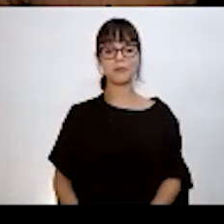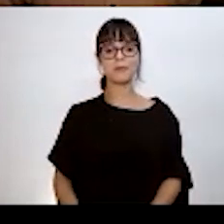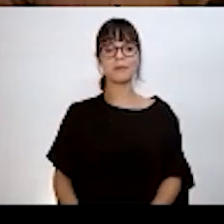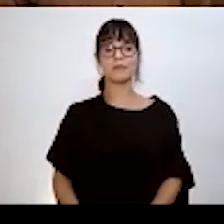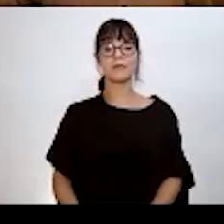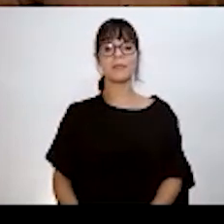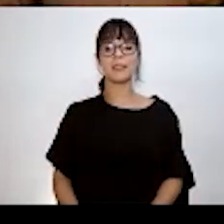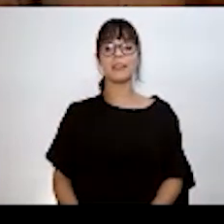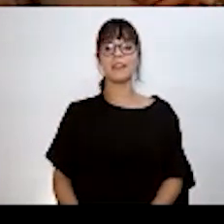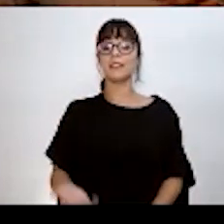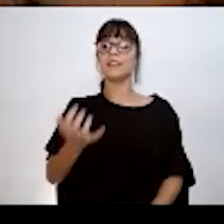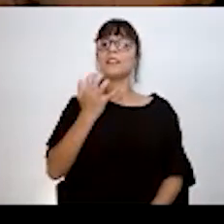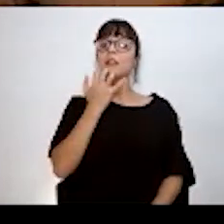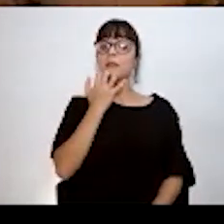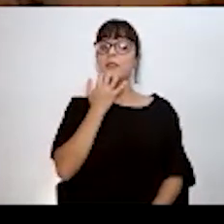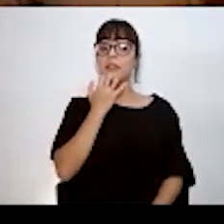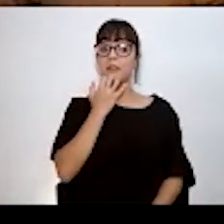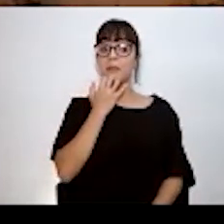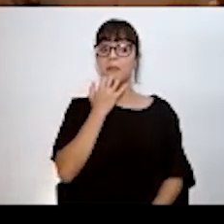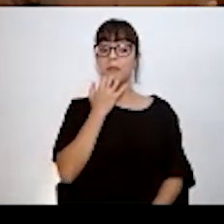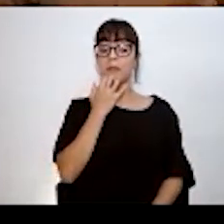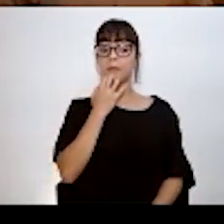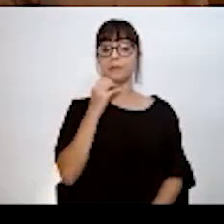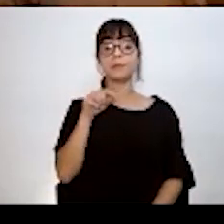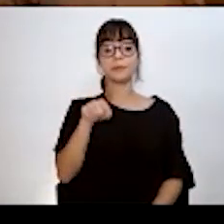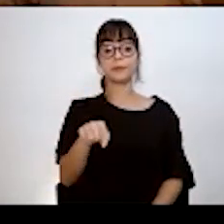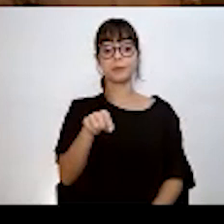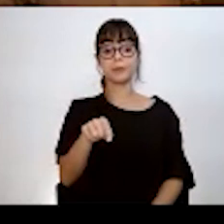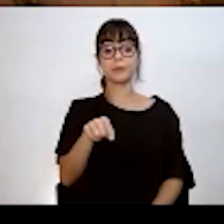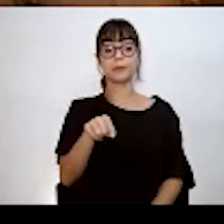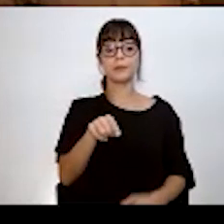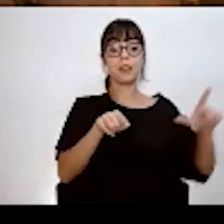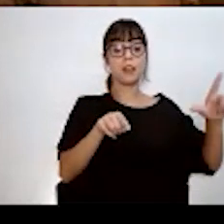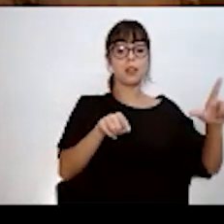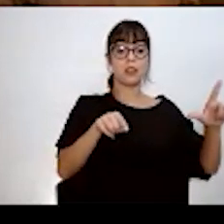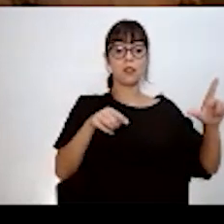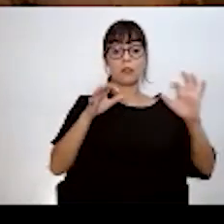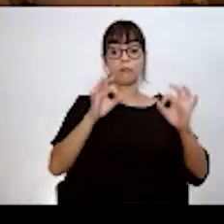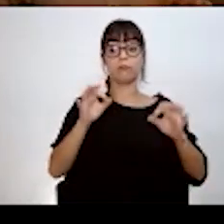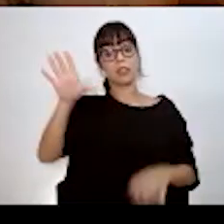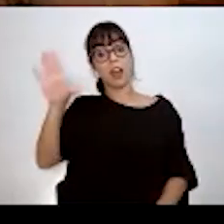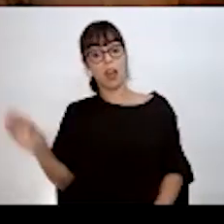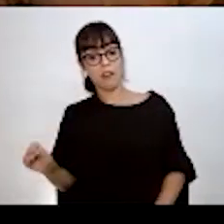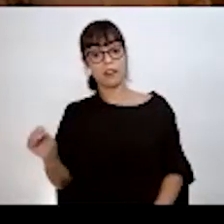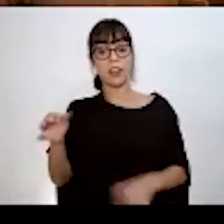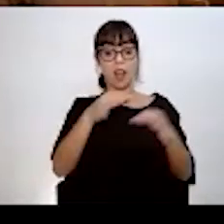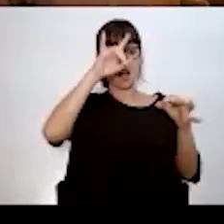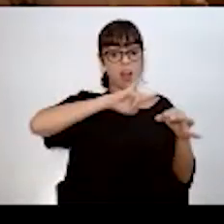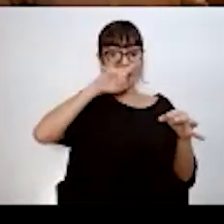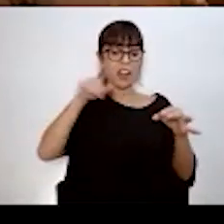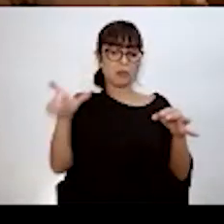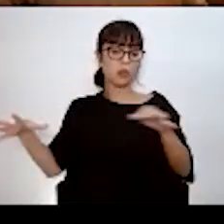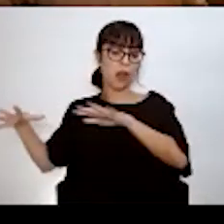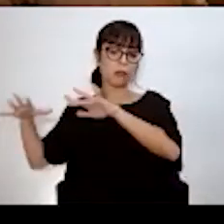en ese primer momento, en esos primeros 400, 500, 600 años de la ocupación insular, la mayor parte de las fechas